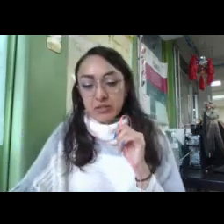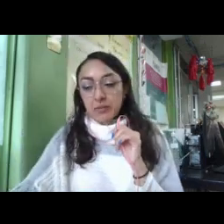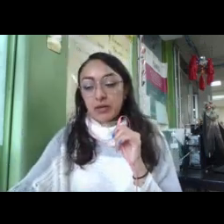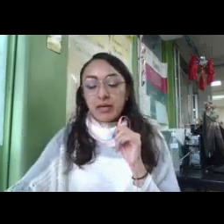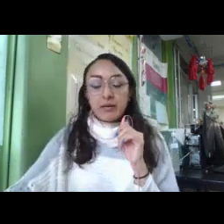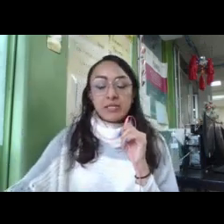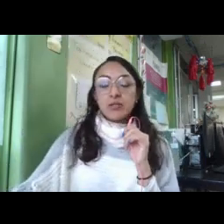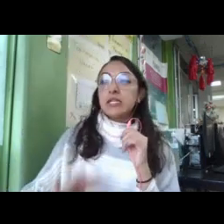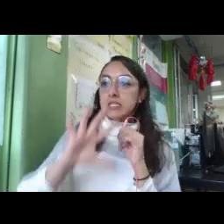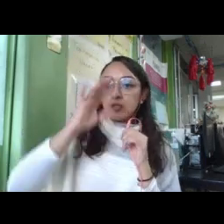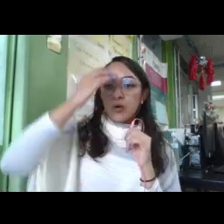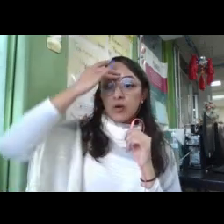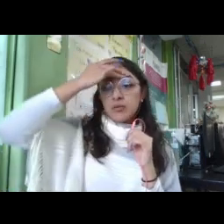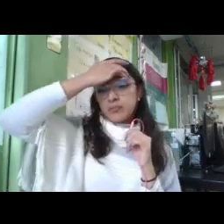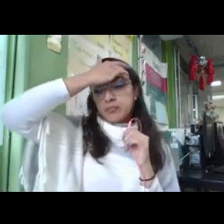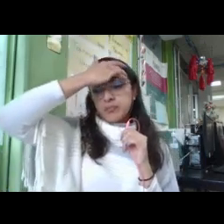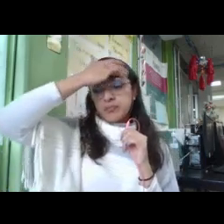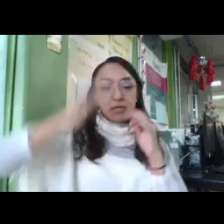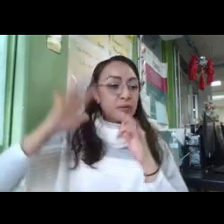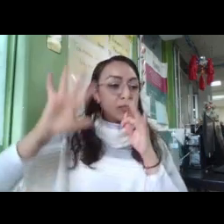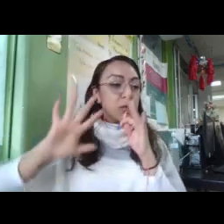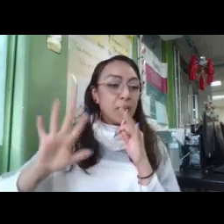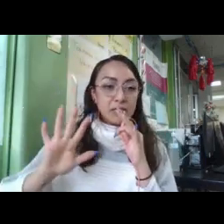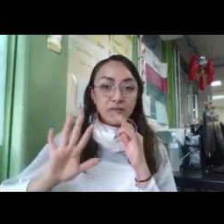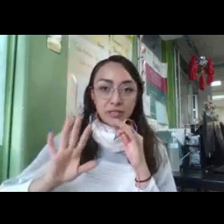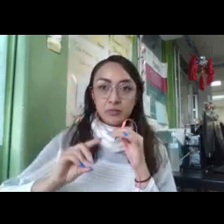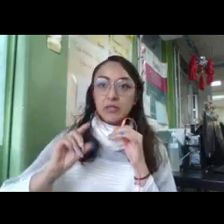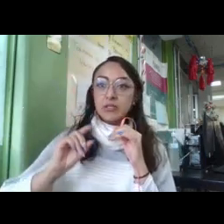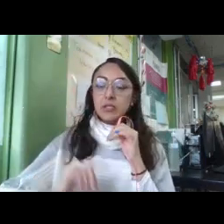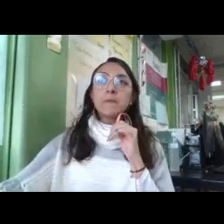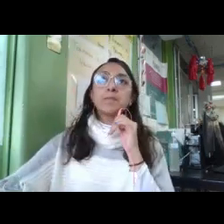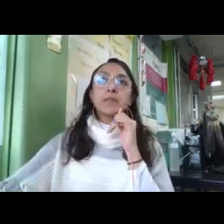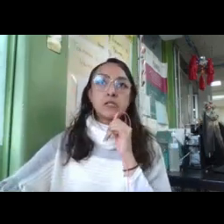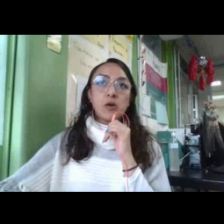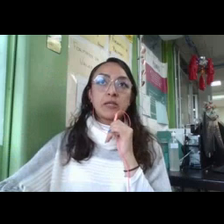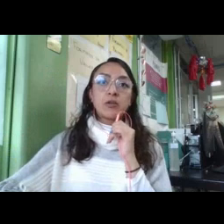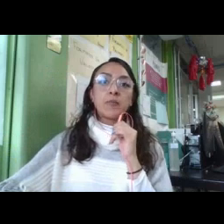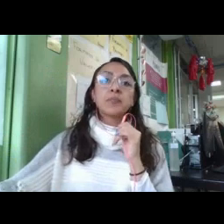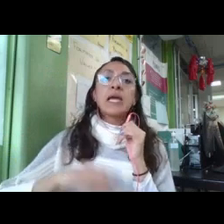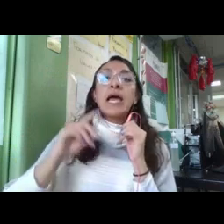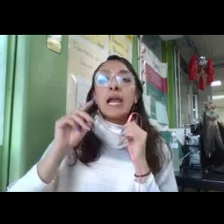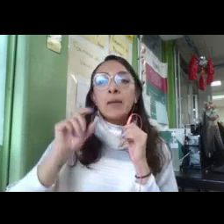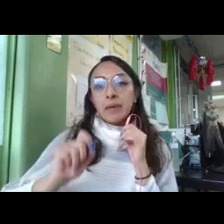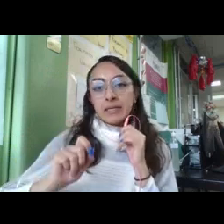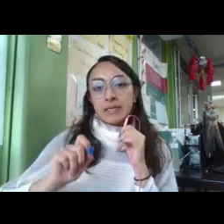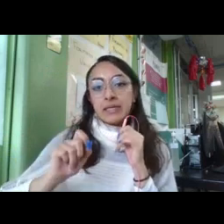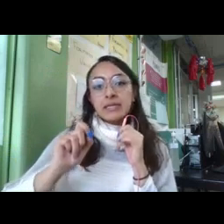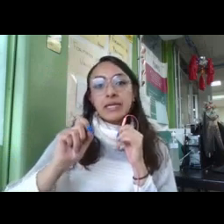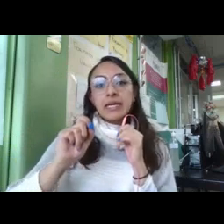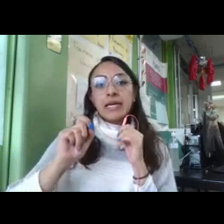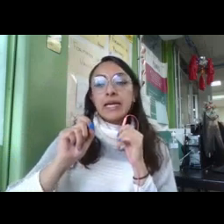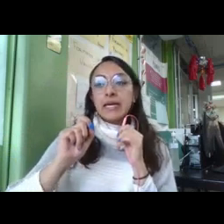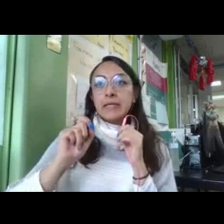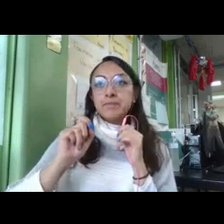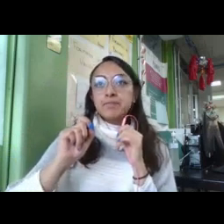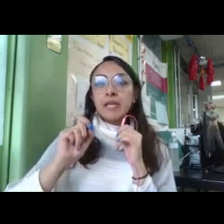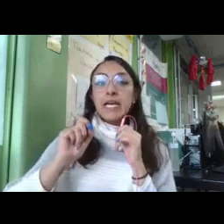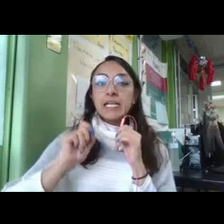pasada, para los que vieron la grabación, y si no, porque tuvimos como varios fallos, pero si no, les comento. La parte